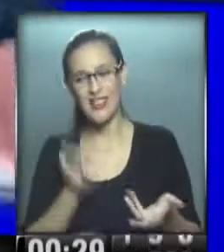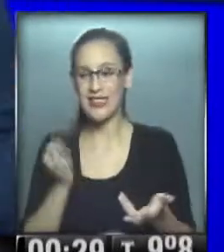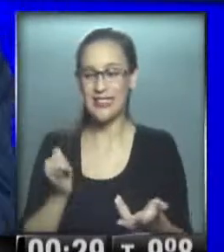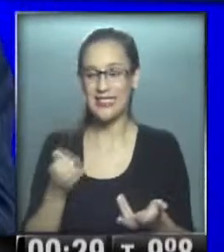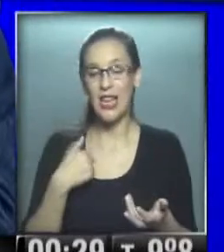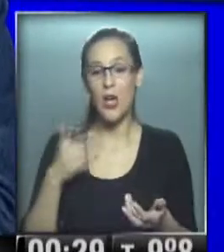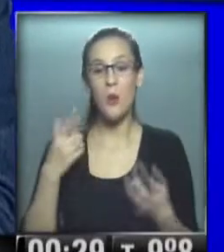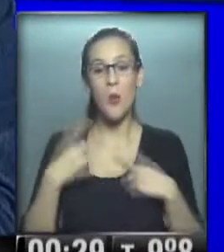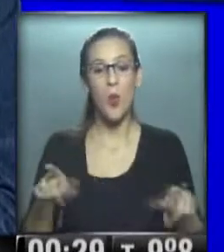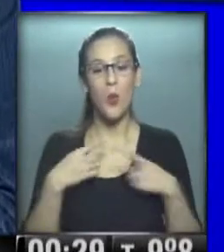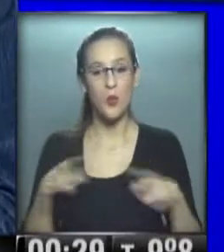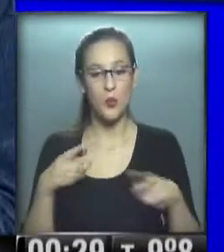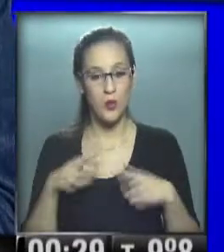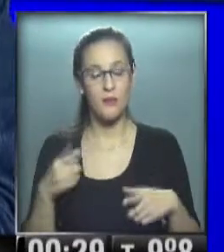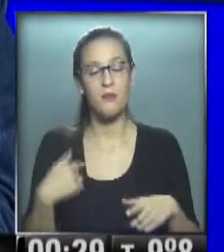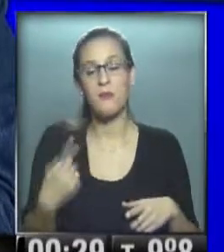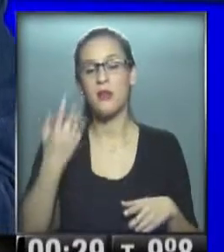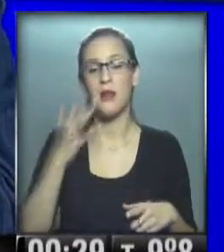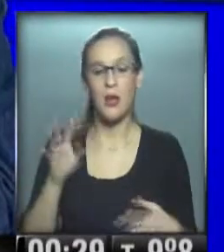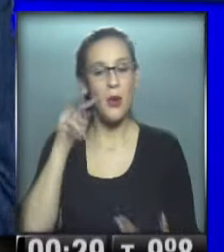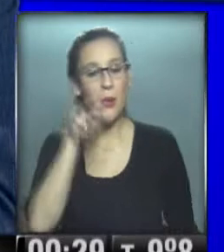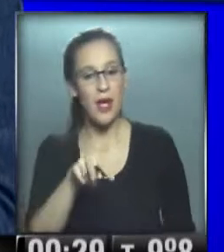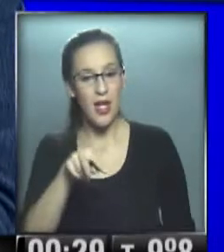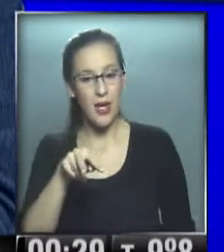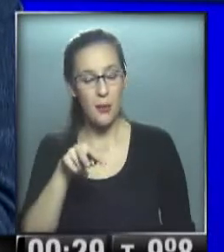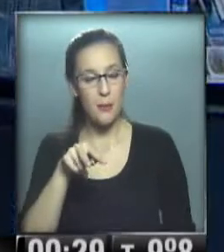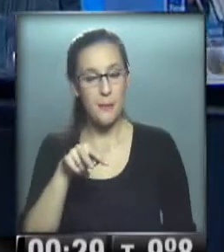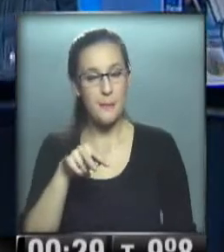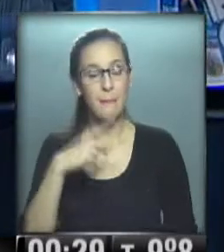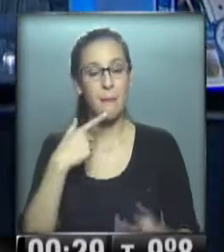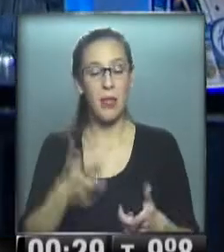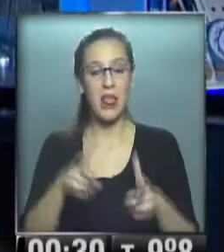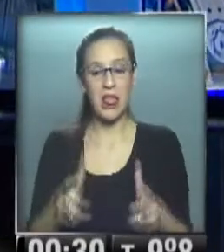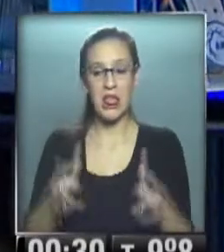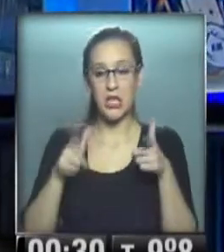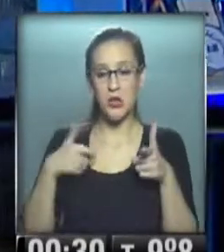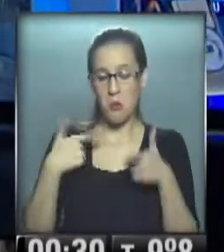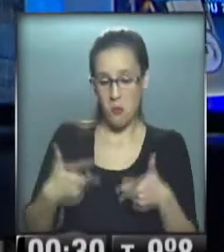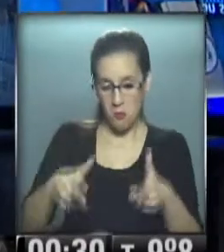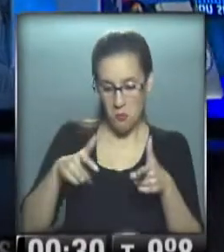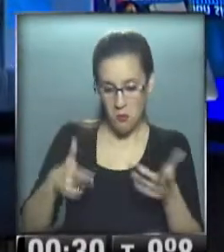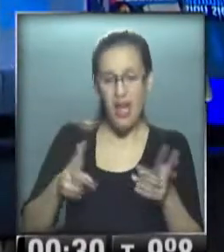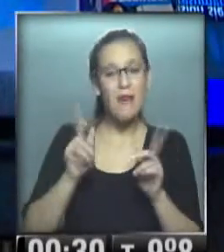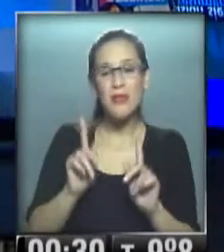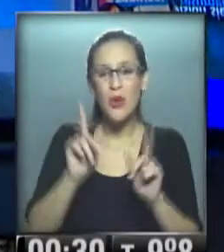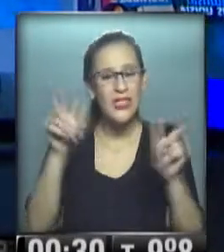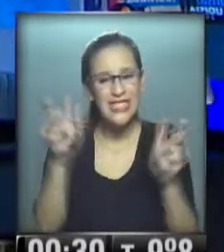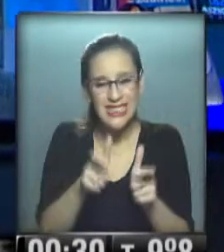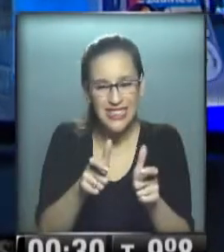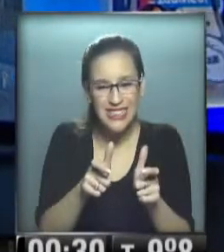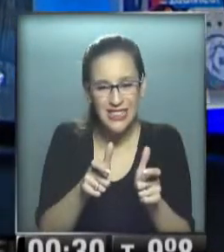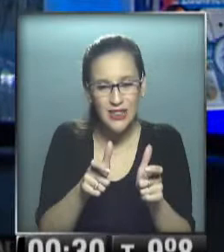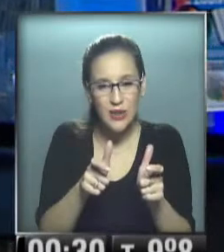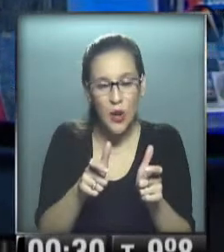la primera vez que los vi en un lugar llamado remember y me dieron este disco esto que estamos viendo acá así chiquitito me dieron